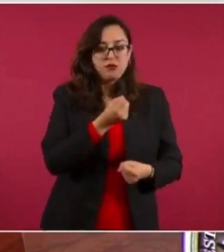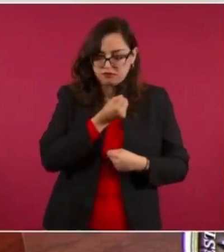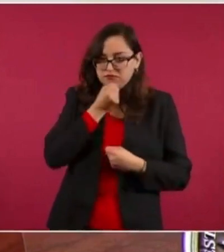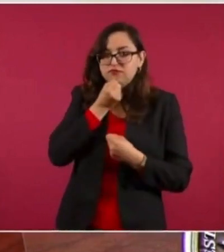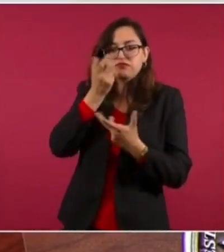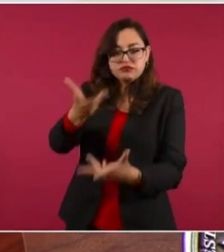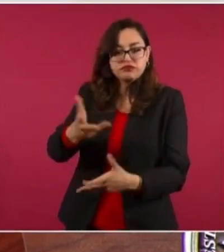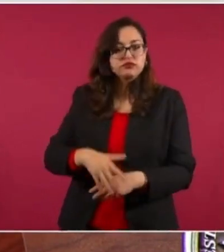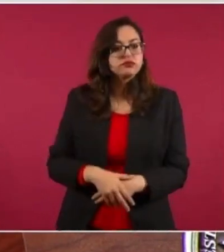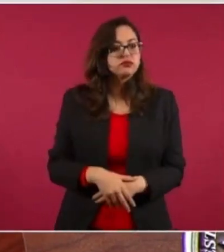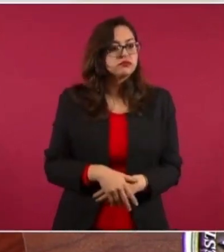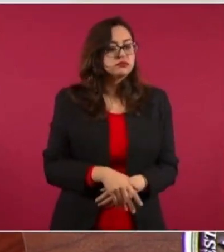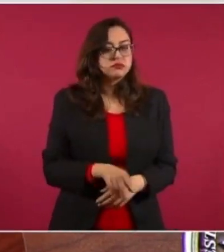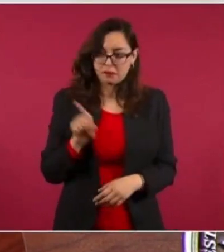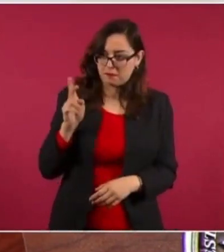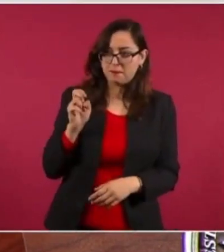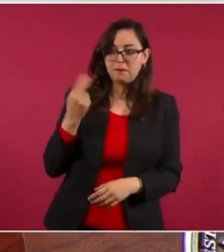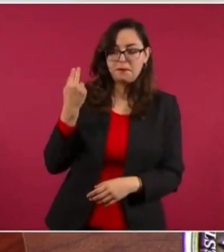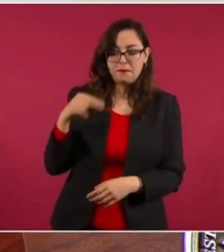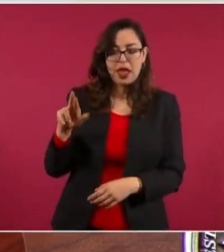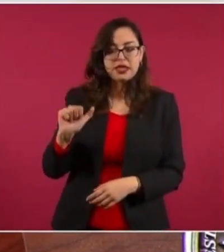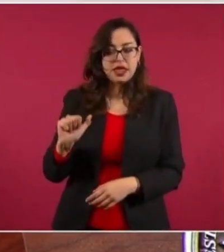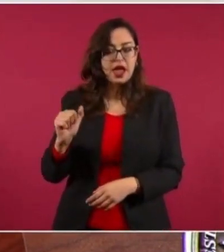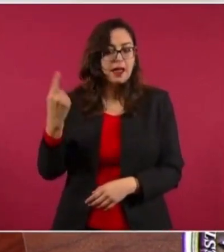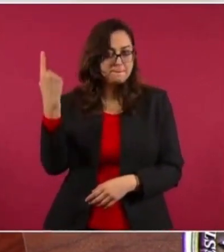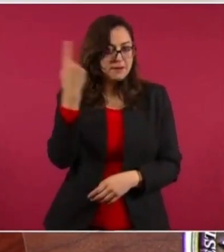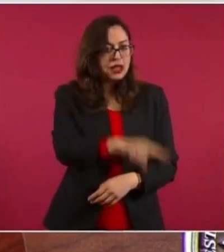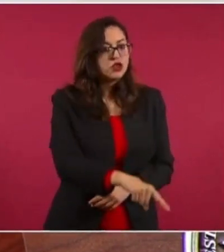que diga si le dieron instrucciones,